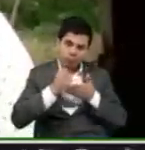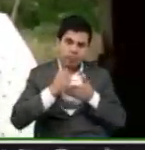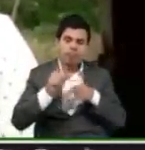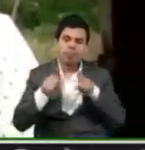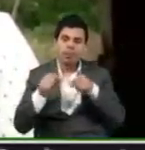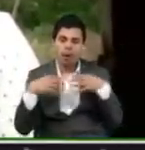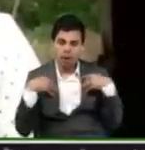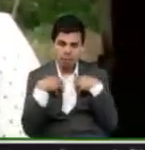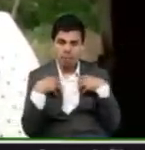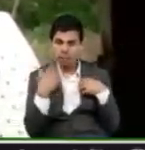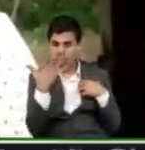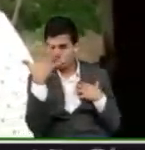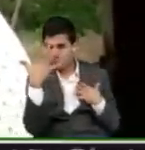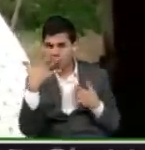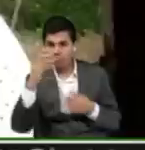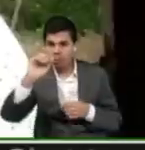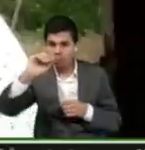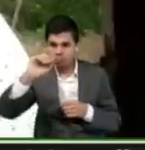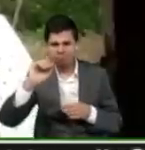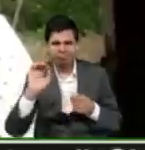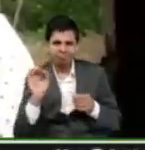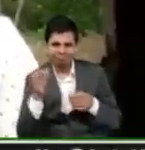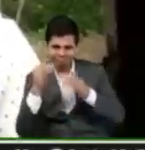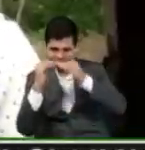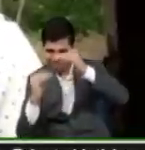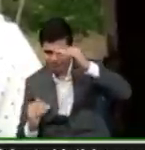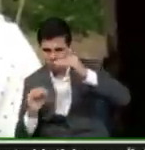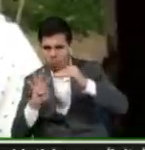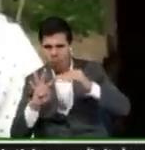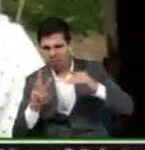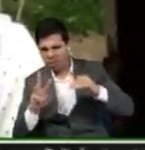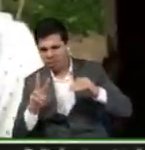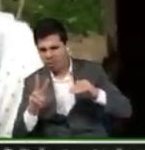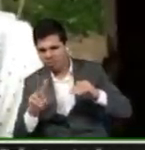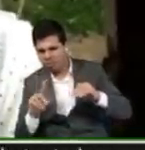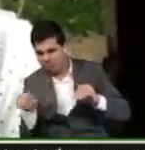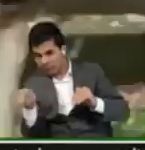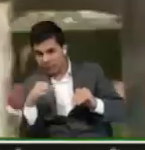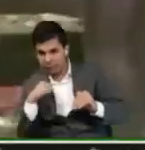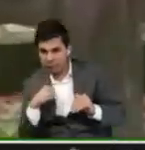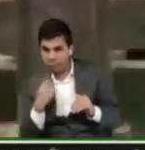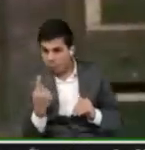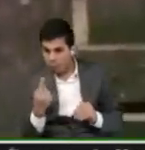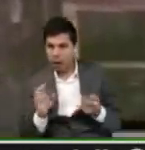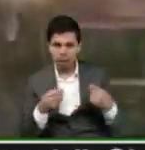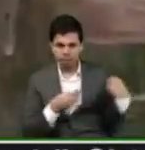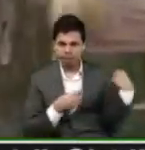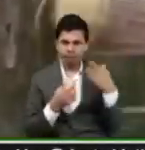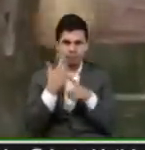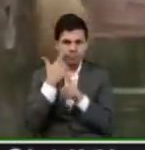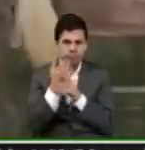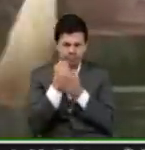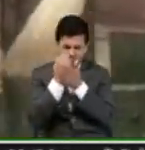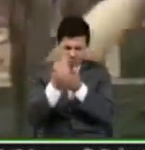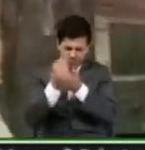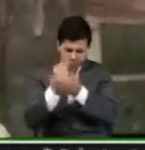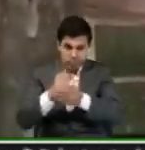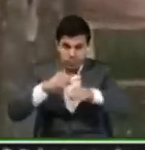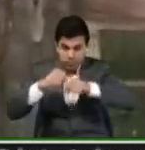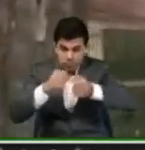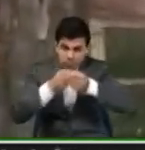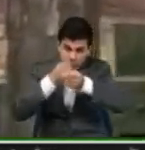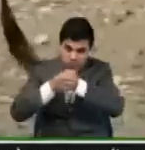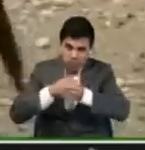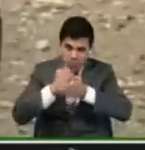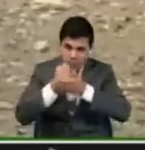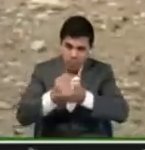5 animales con el objetivo de impactar de manera positiva la calidad de vida de estas familias. Adicional a esto,